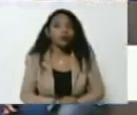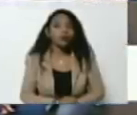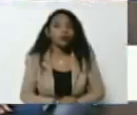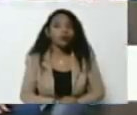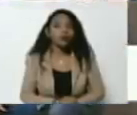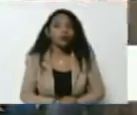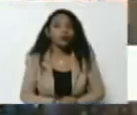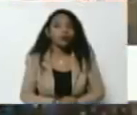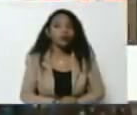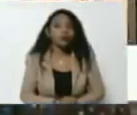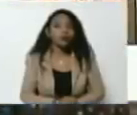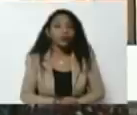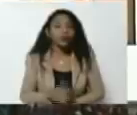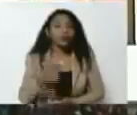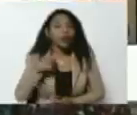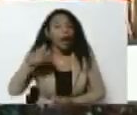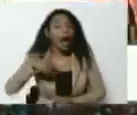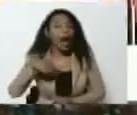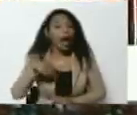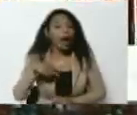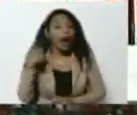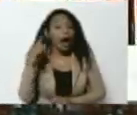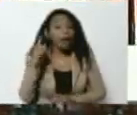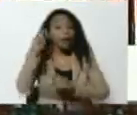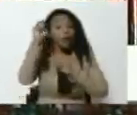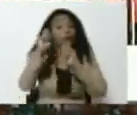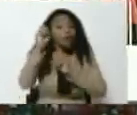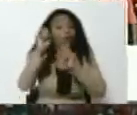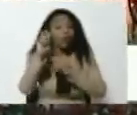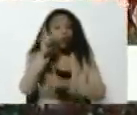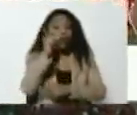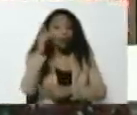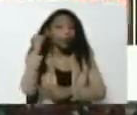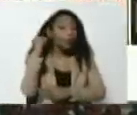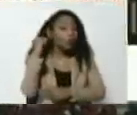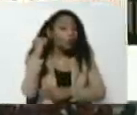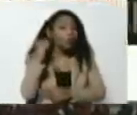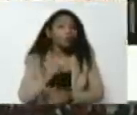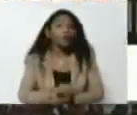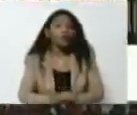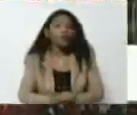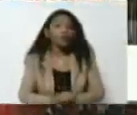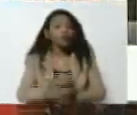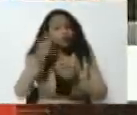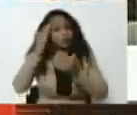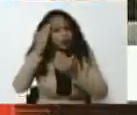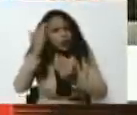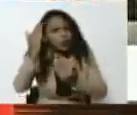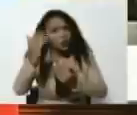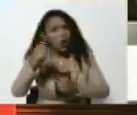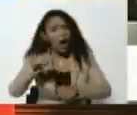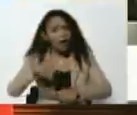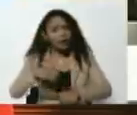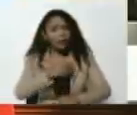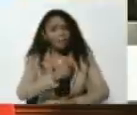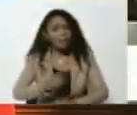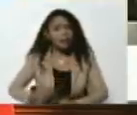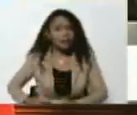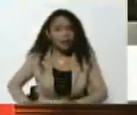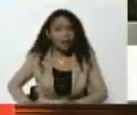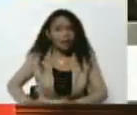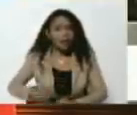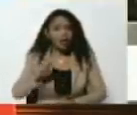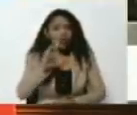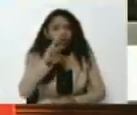Aquí están los diputados y diputadas. Los saludo. Aquí está el presidente,